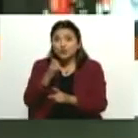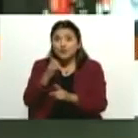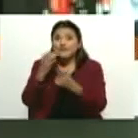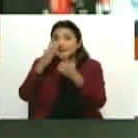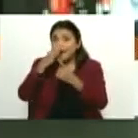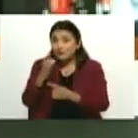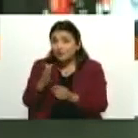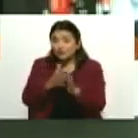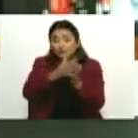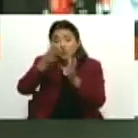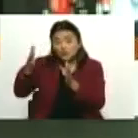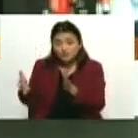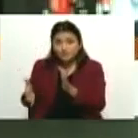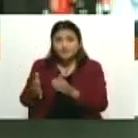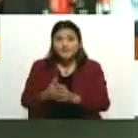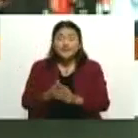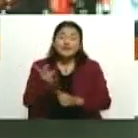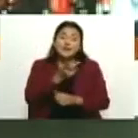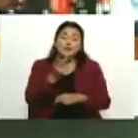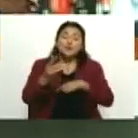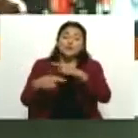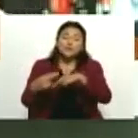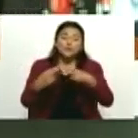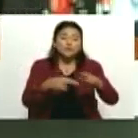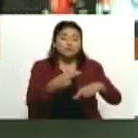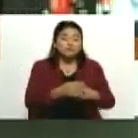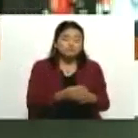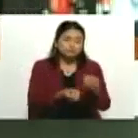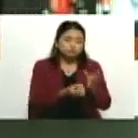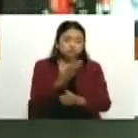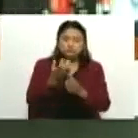6 años después. De ambas revoluciones nacieron